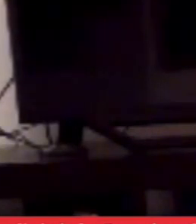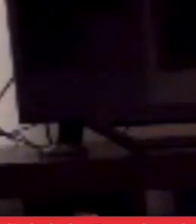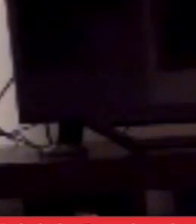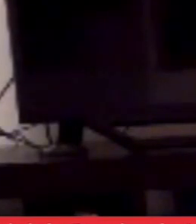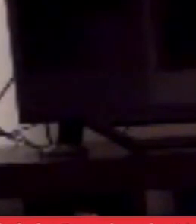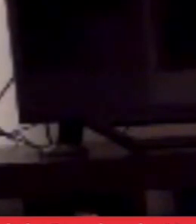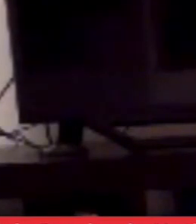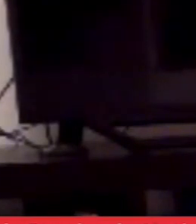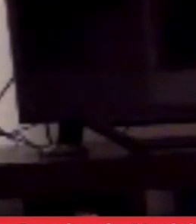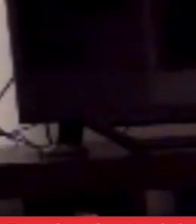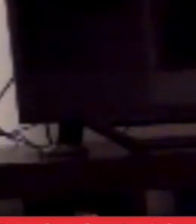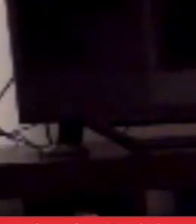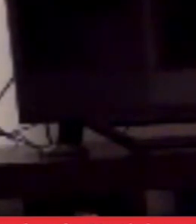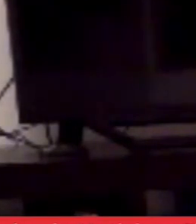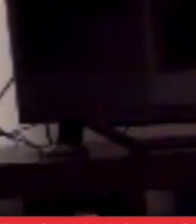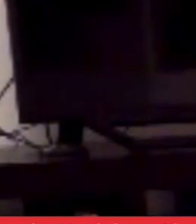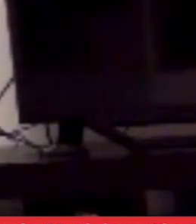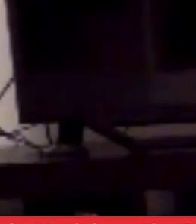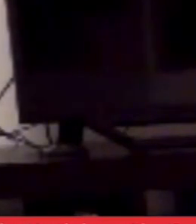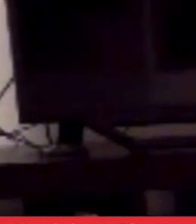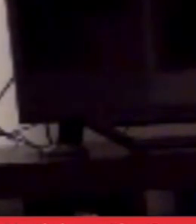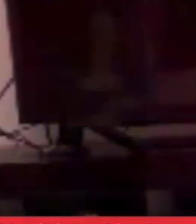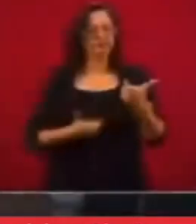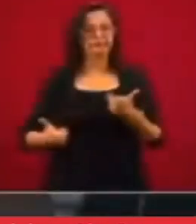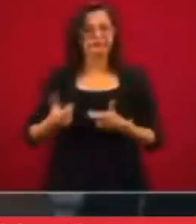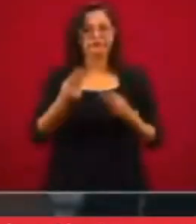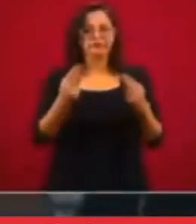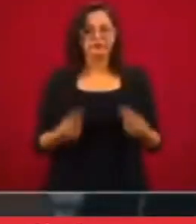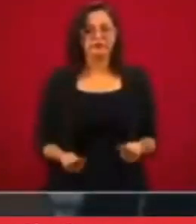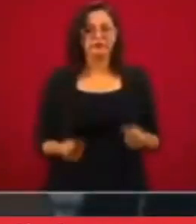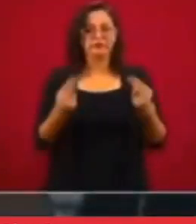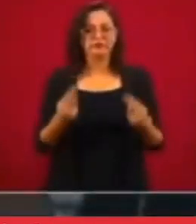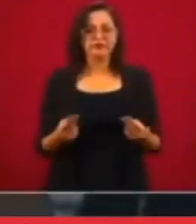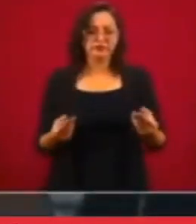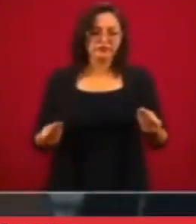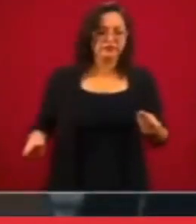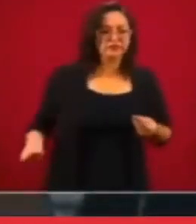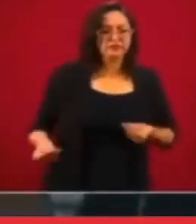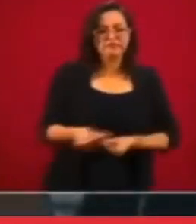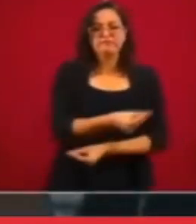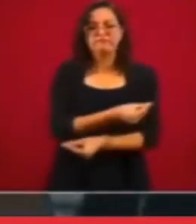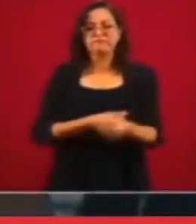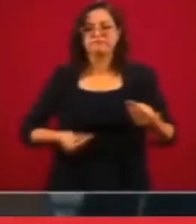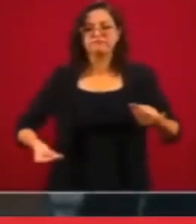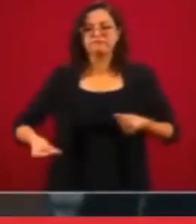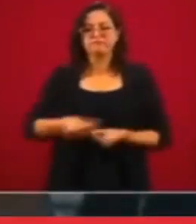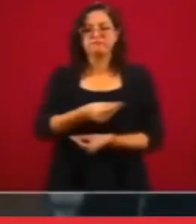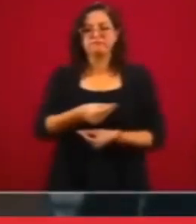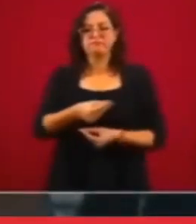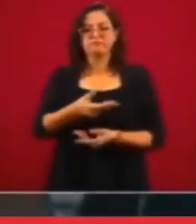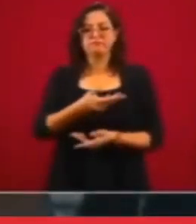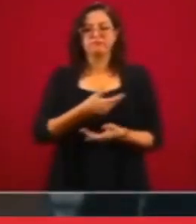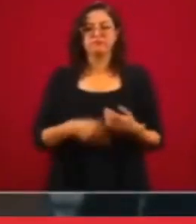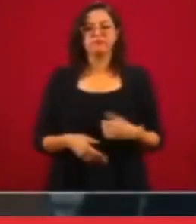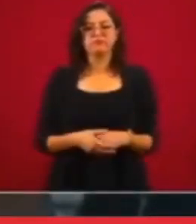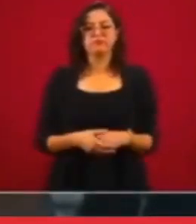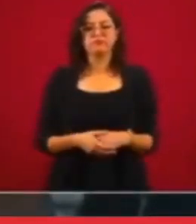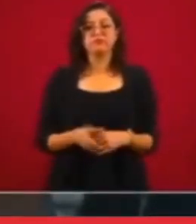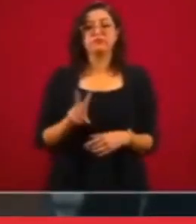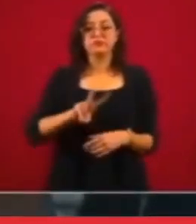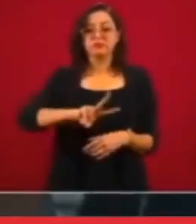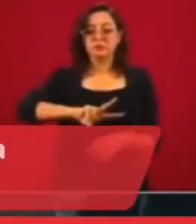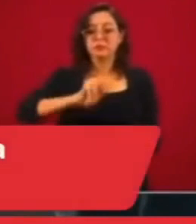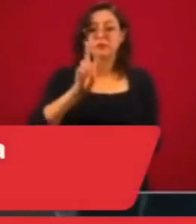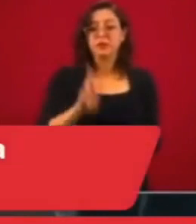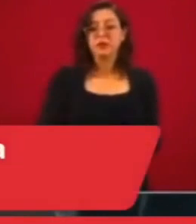con López Obrador, debe de pintar su raya ante Estados Unidos. debe de pintar la raya y aparte debe